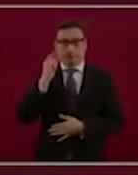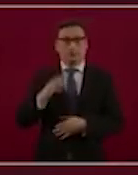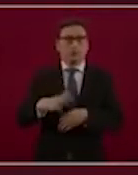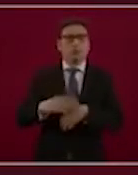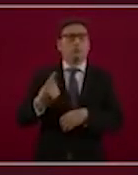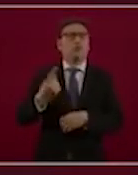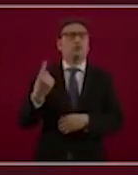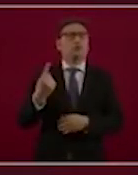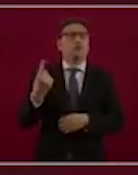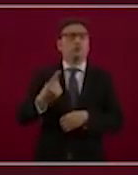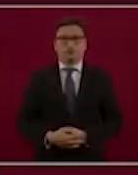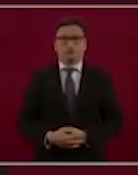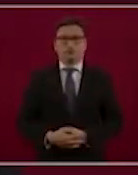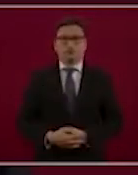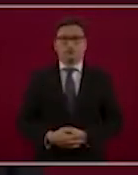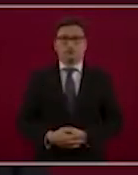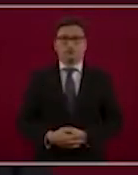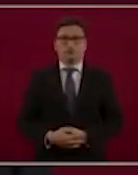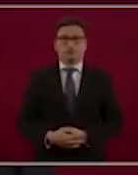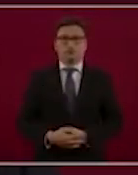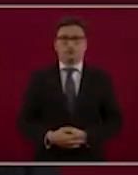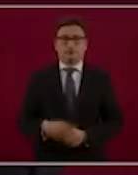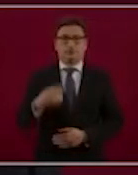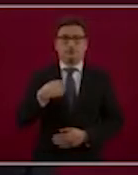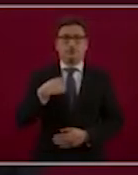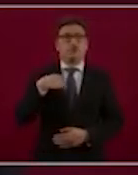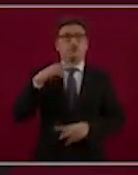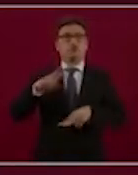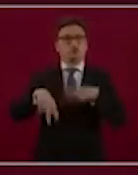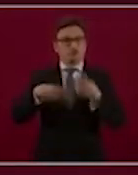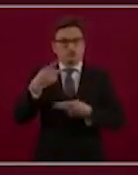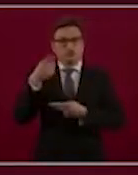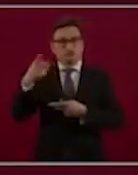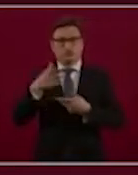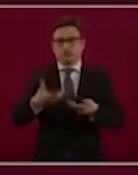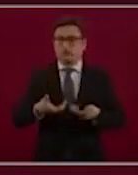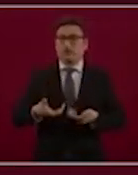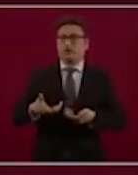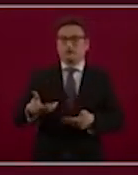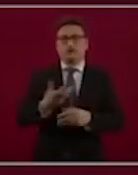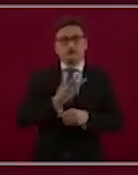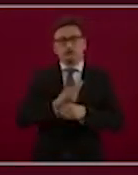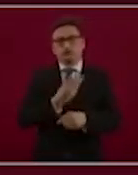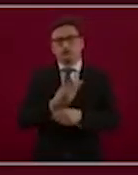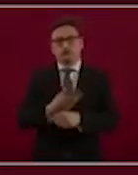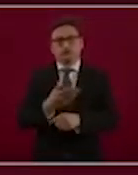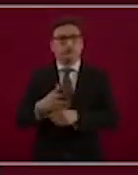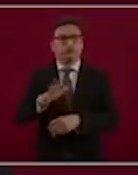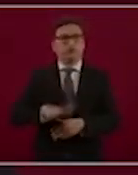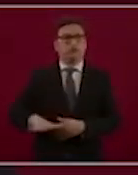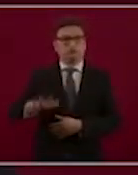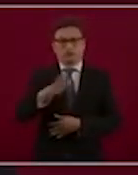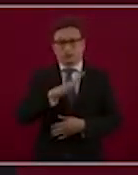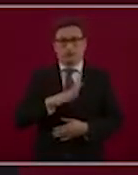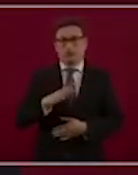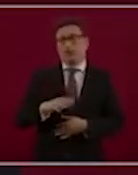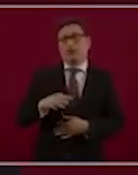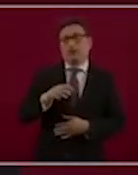porque ese es mi trabajo. La supervisión de un camino que estamos construyendo de